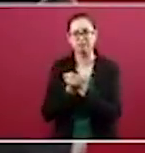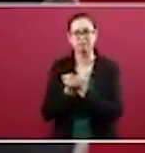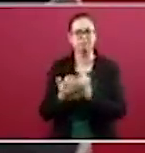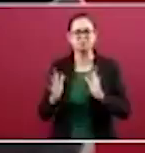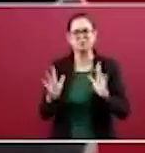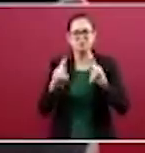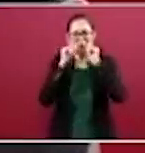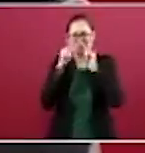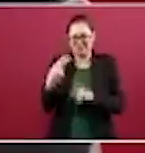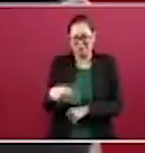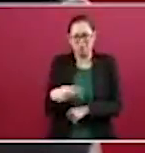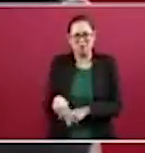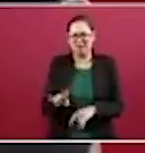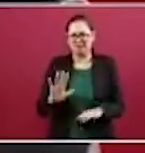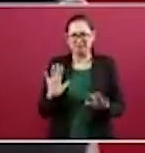llámese como se llame.